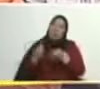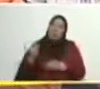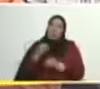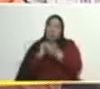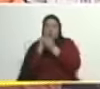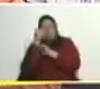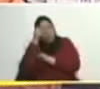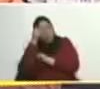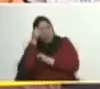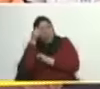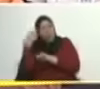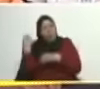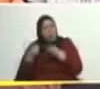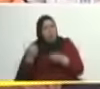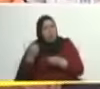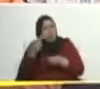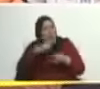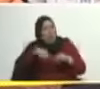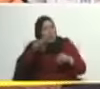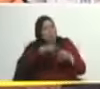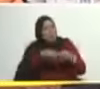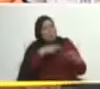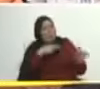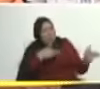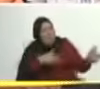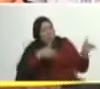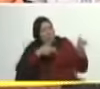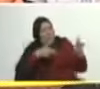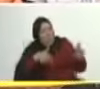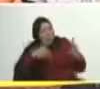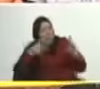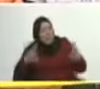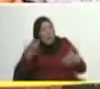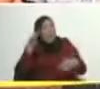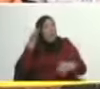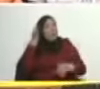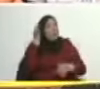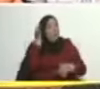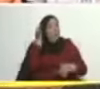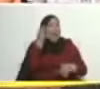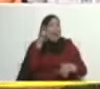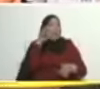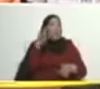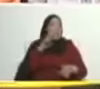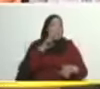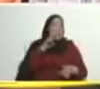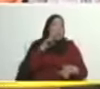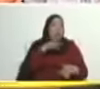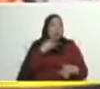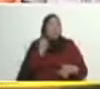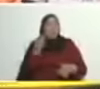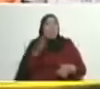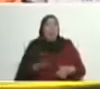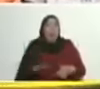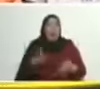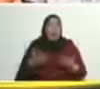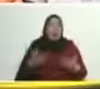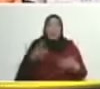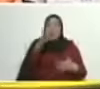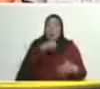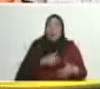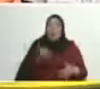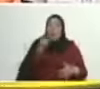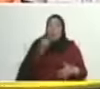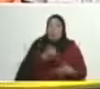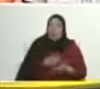dormir cuando los niños están siendo asesinados, cuando las mujeres están muriendo? ¿Y por qué